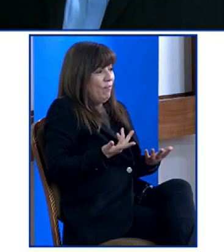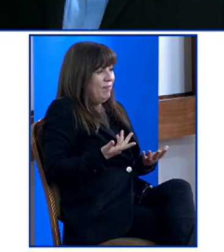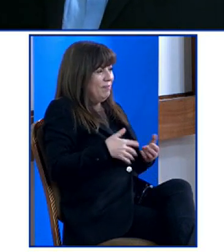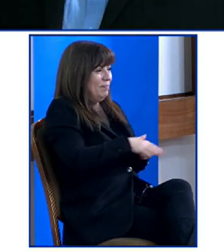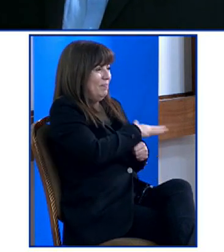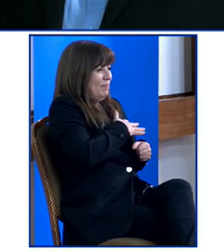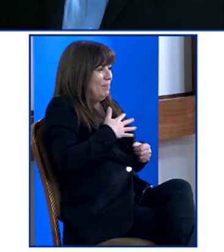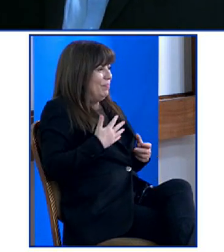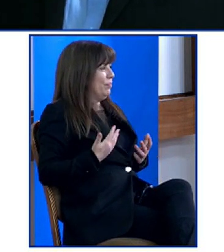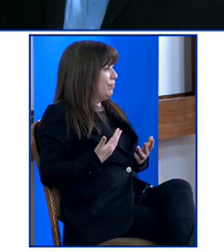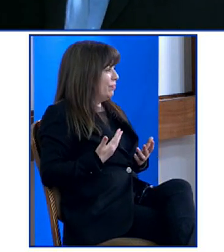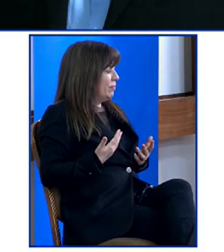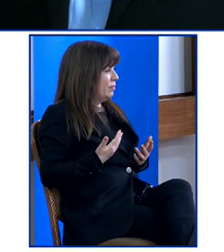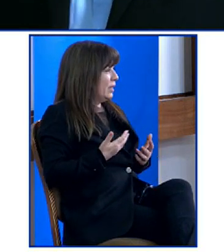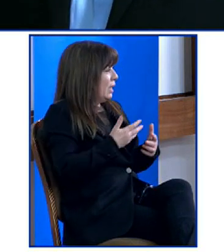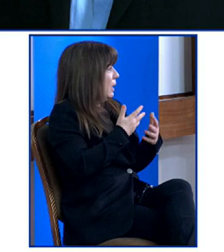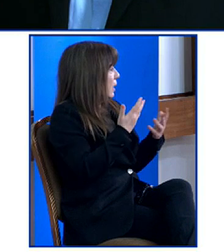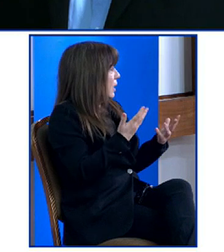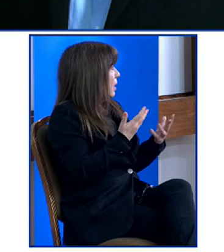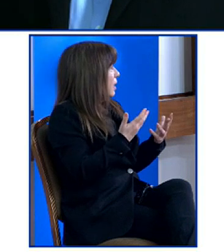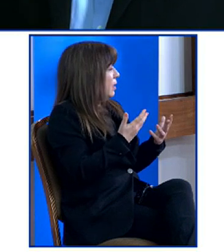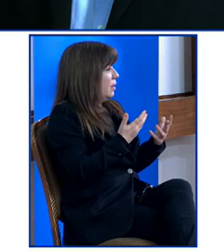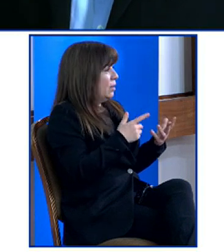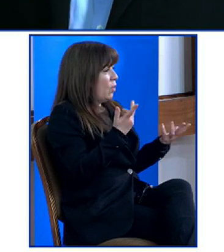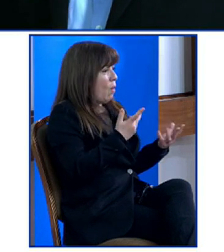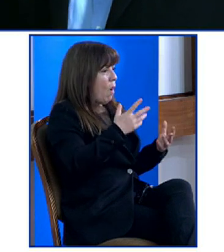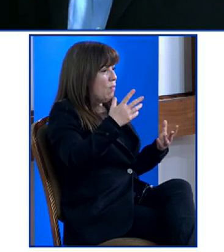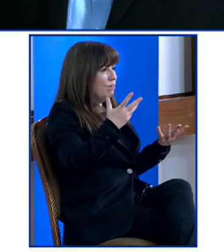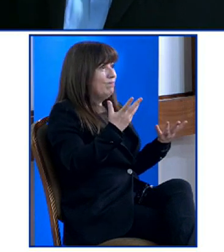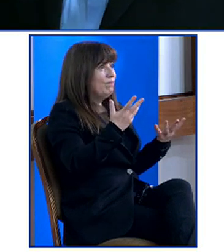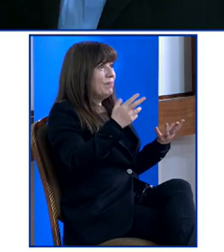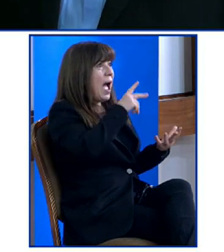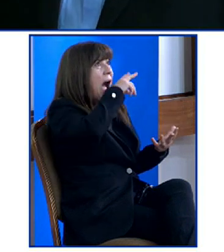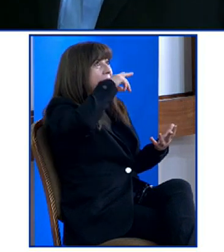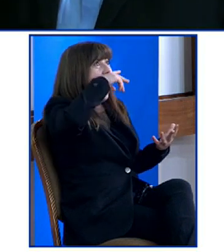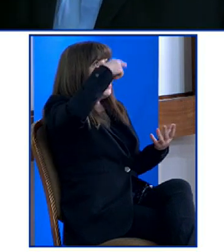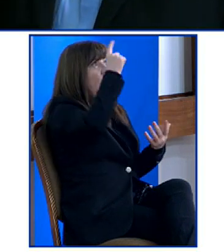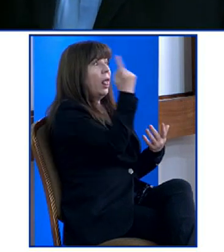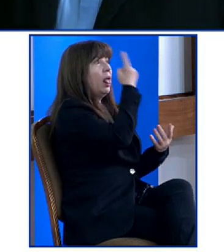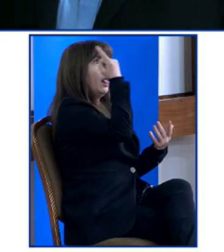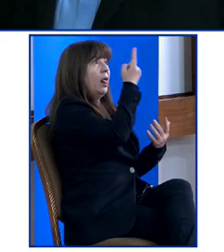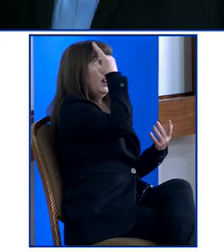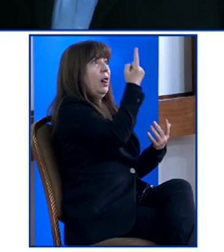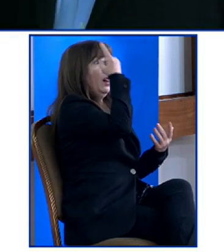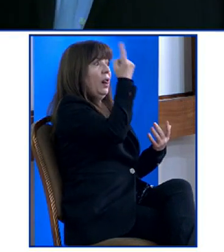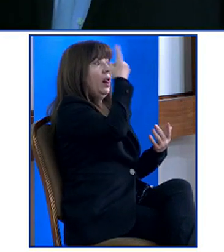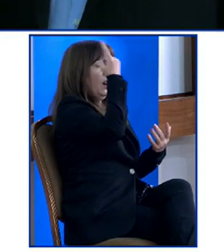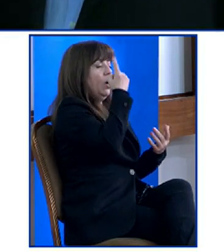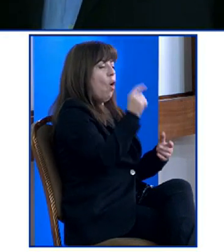situación, a abrazar más por la noche al aire acondicionado que a mi propia mujer.